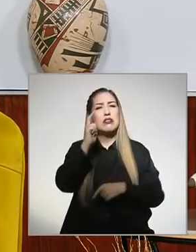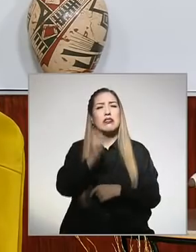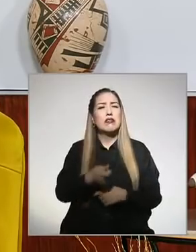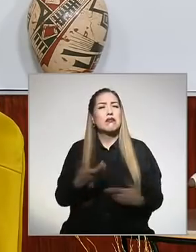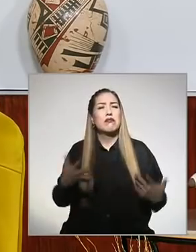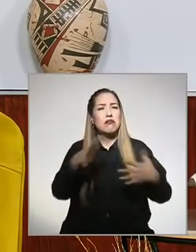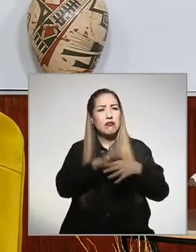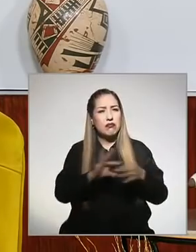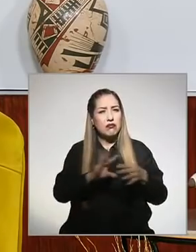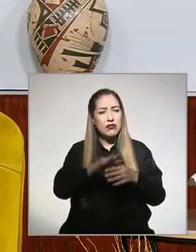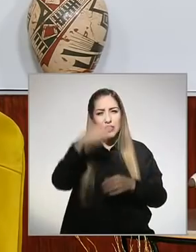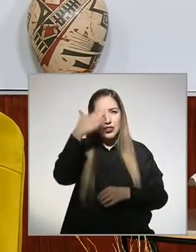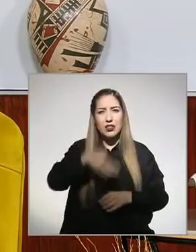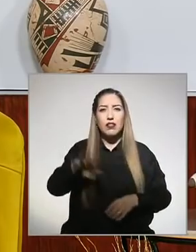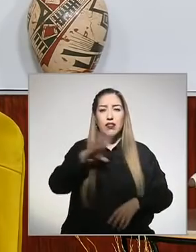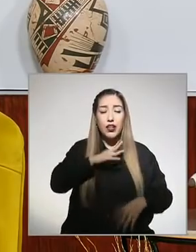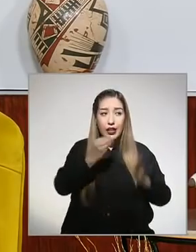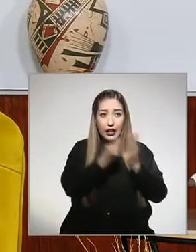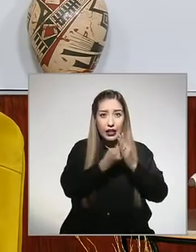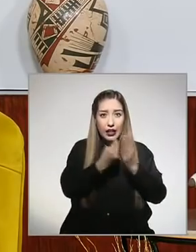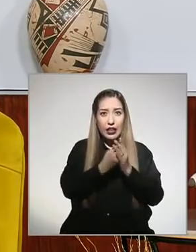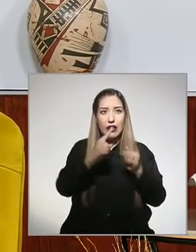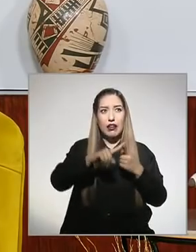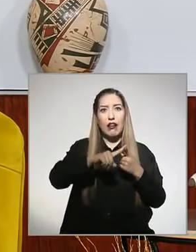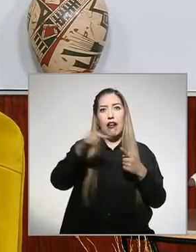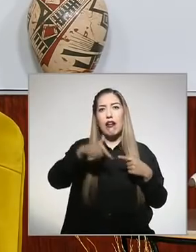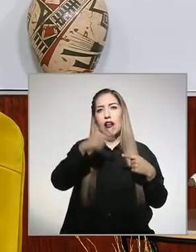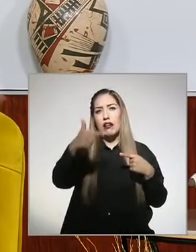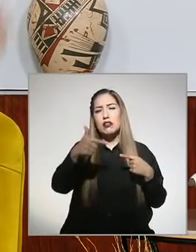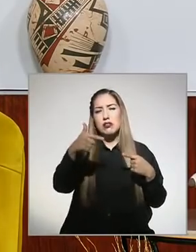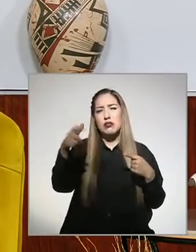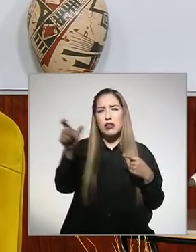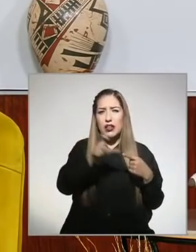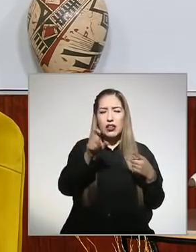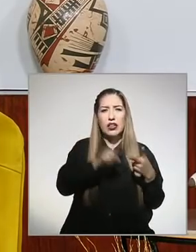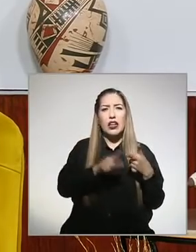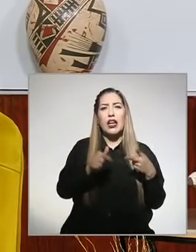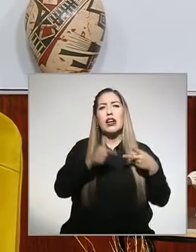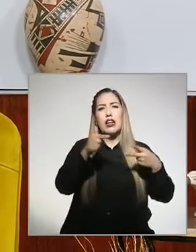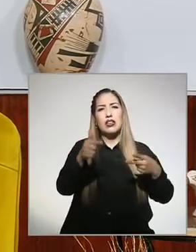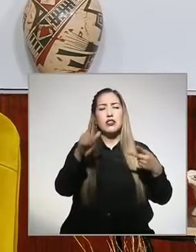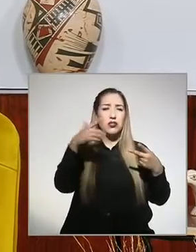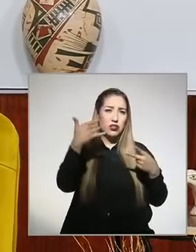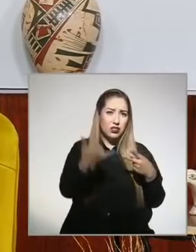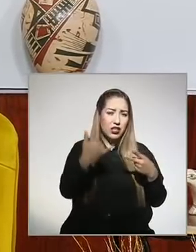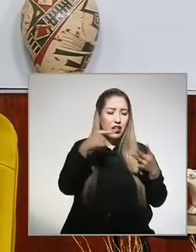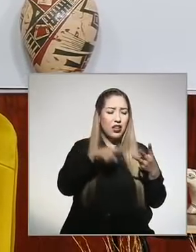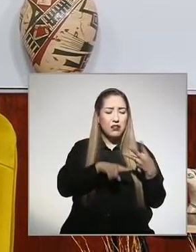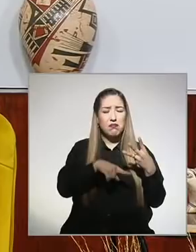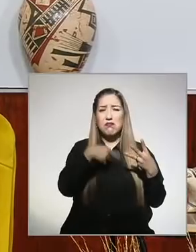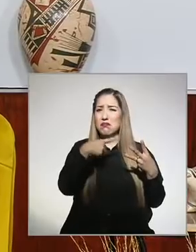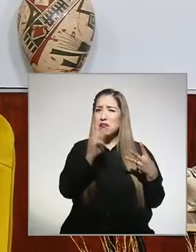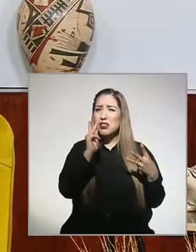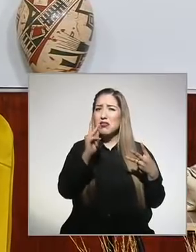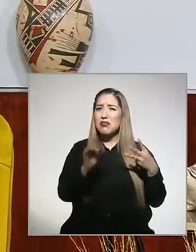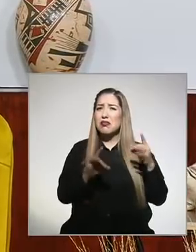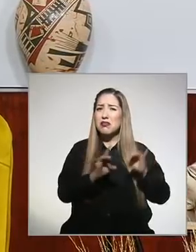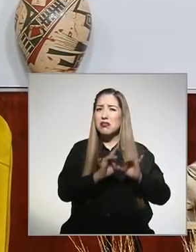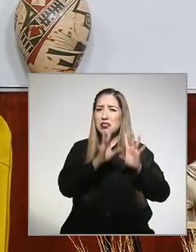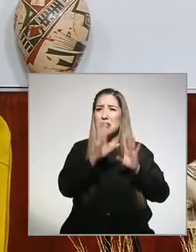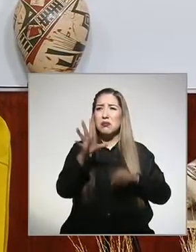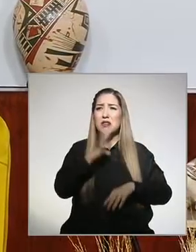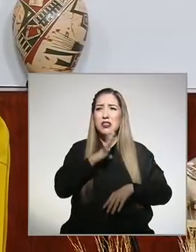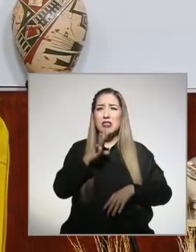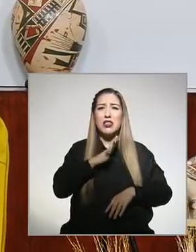hay diferentes clasificaciones, la generación X, la generación Y, que son los que se conocen como millennials, pero hay a veces hablamos sobre todo